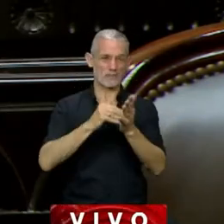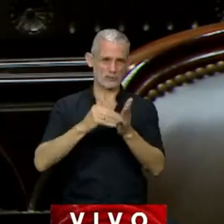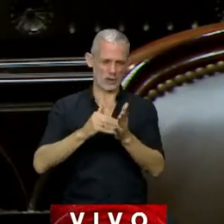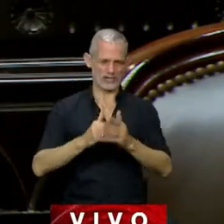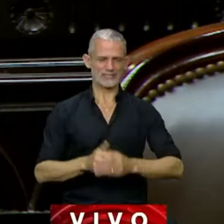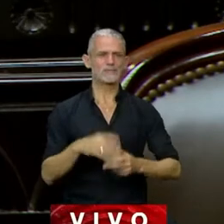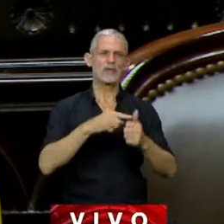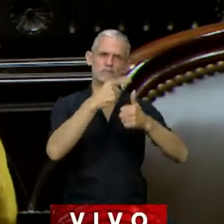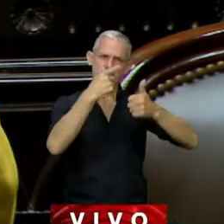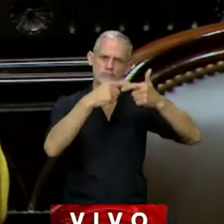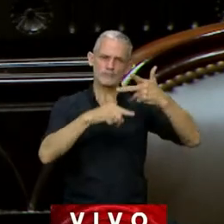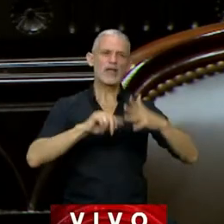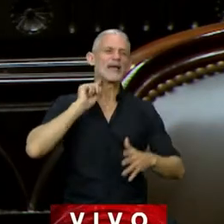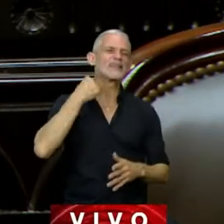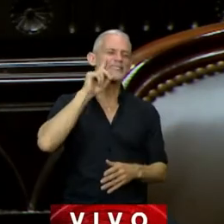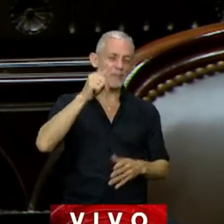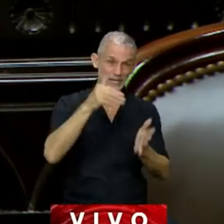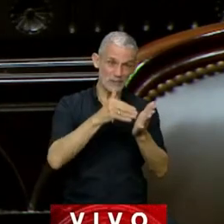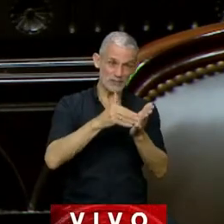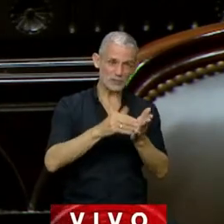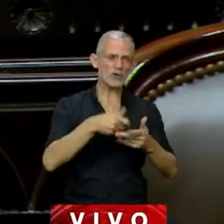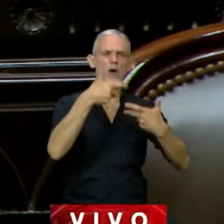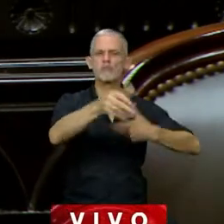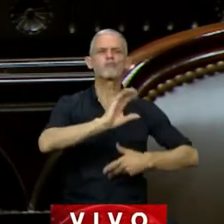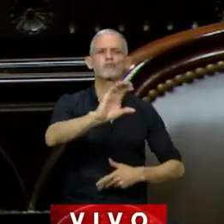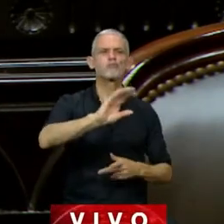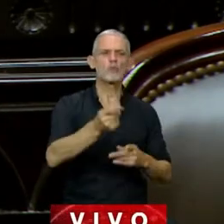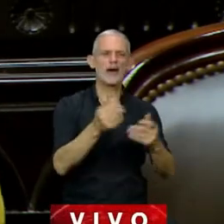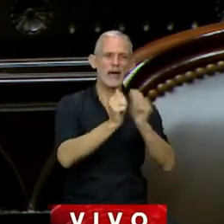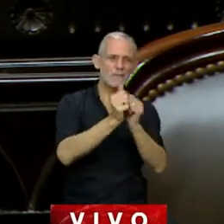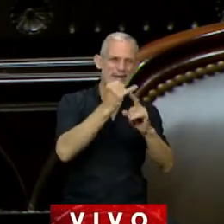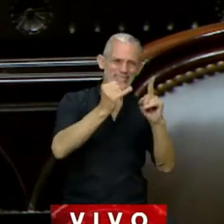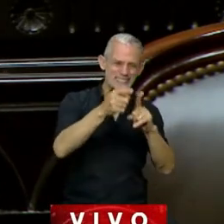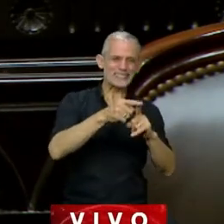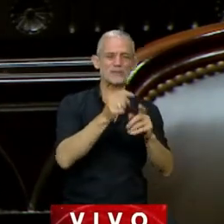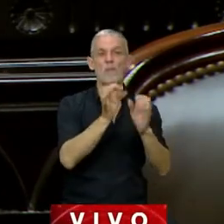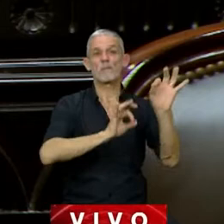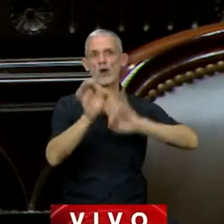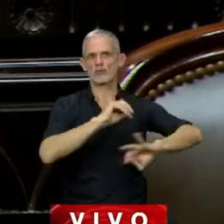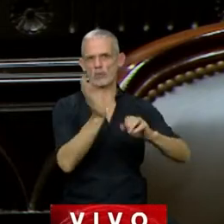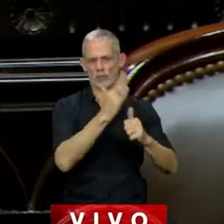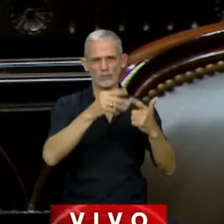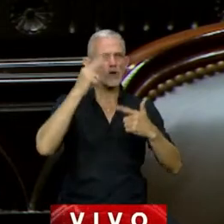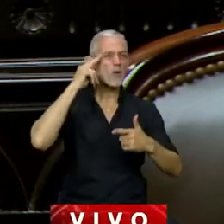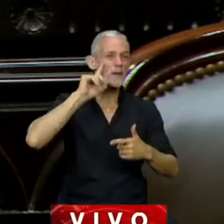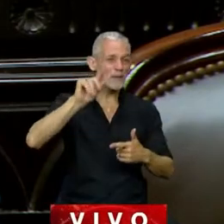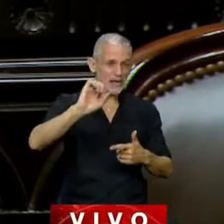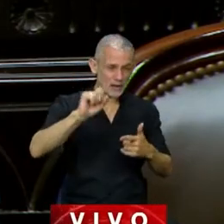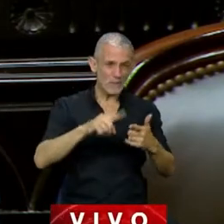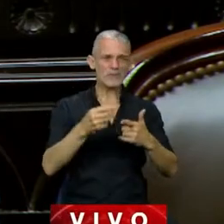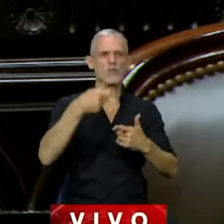Voy a enumerar 13.000 millones apoyando a las pymes en proyectos productivos, 9.000